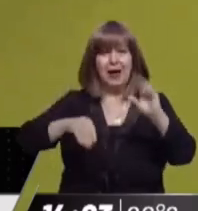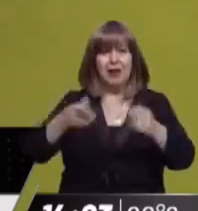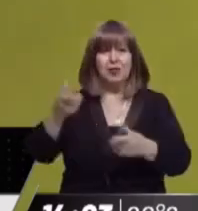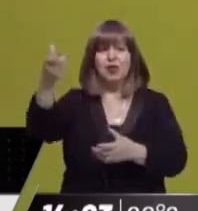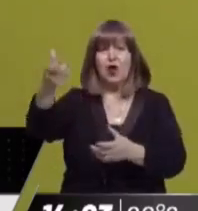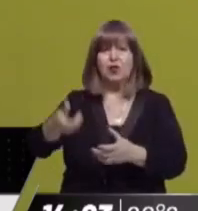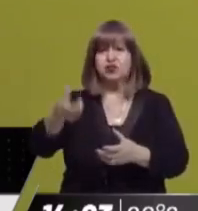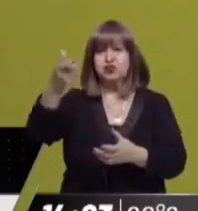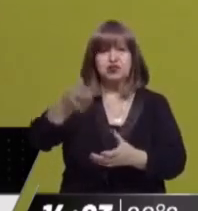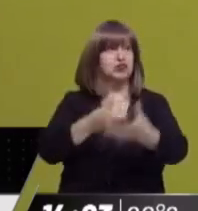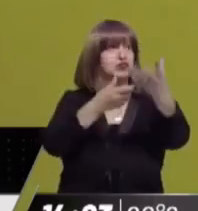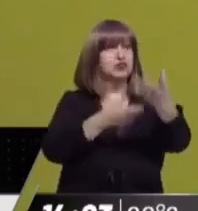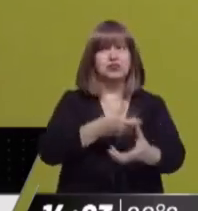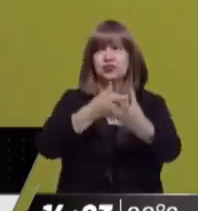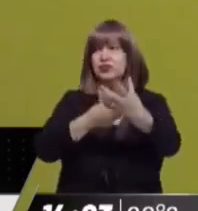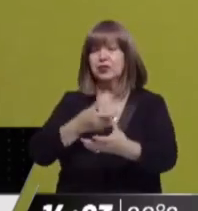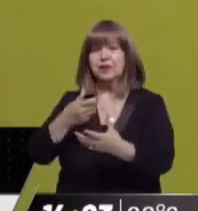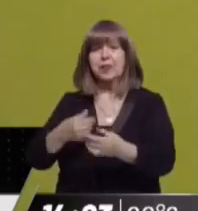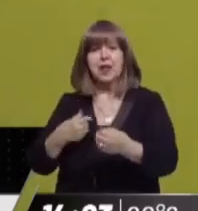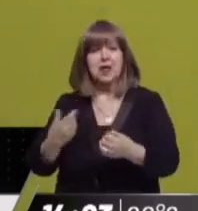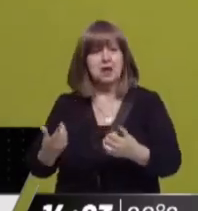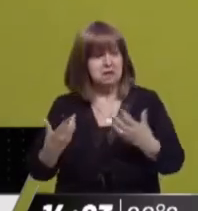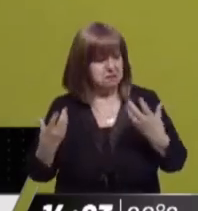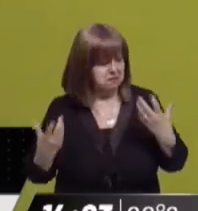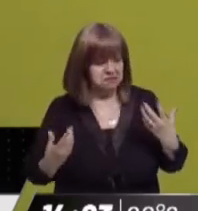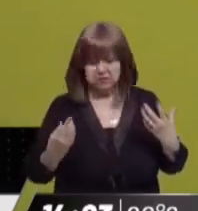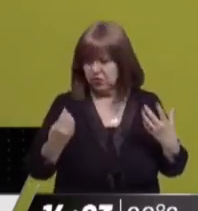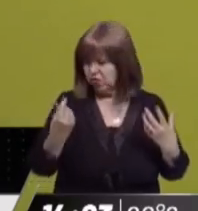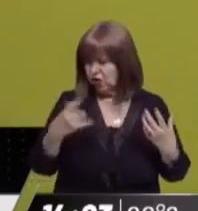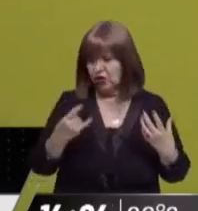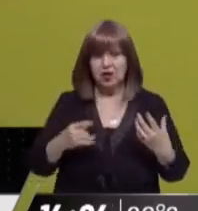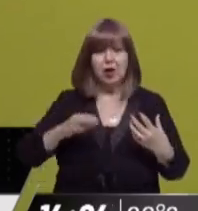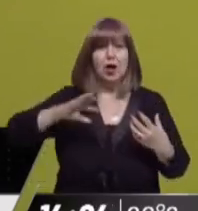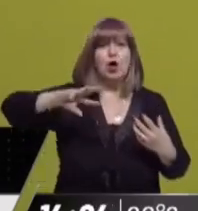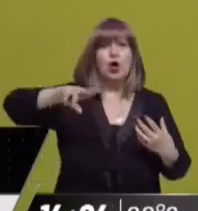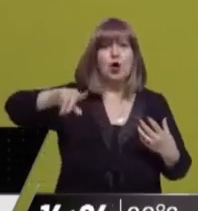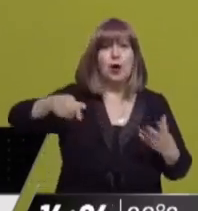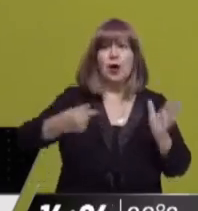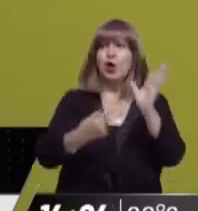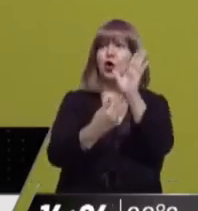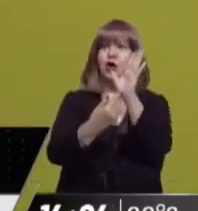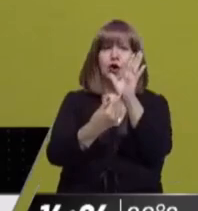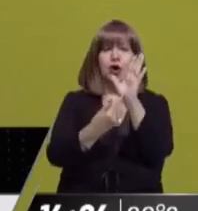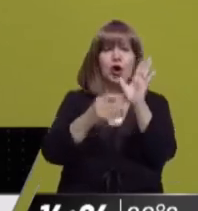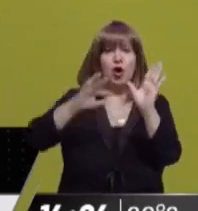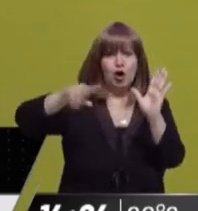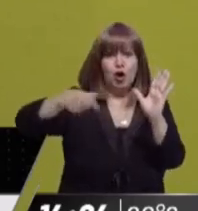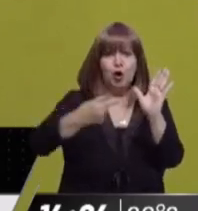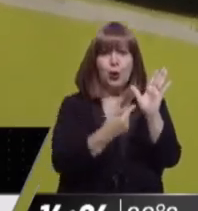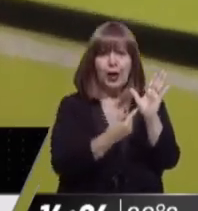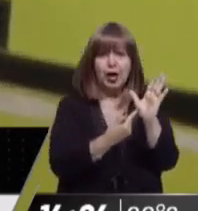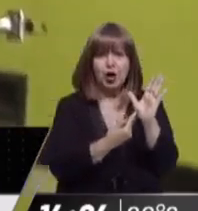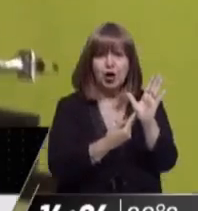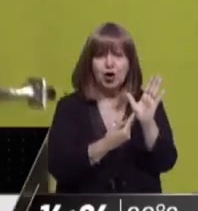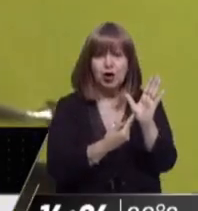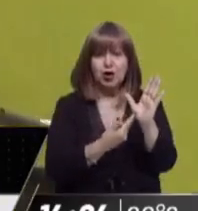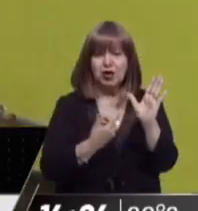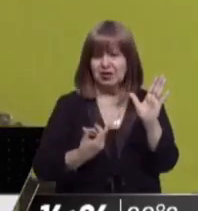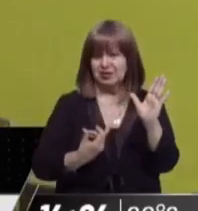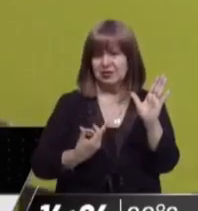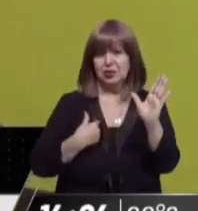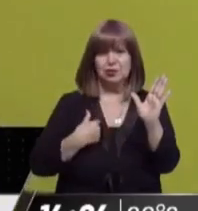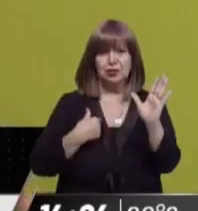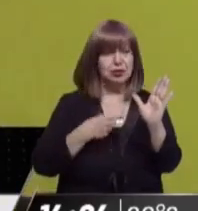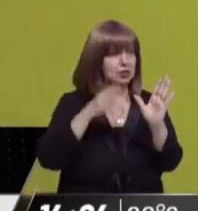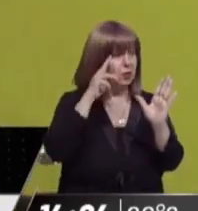comprado después por vecinos del barrio, lo compraron, sabiendo que... ¿Cuánto sale esto? Hoy en el mercado es una marca